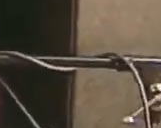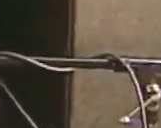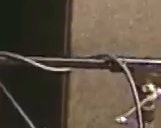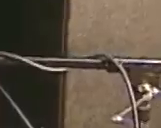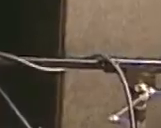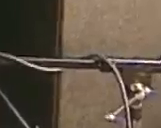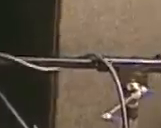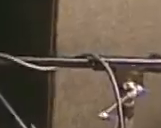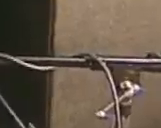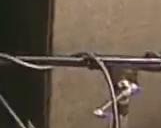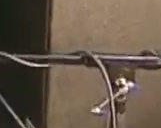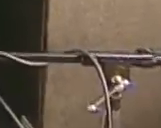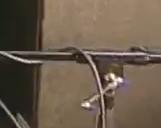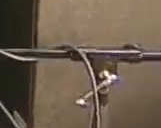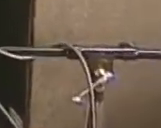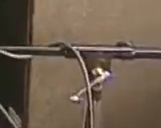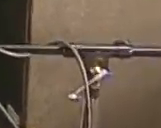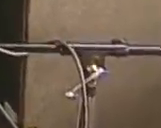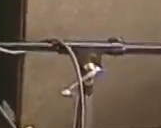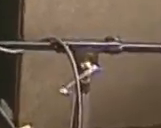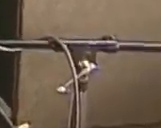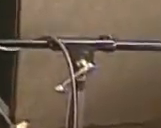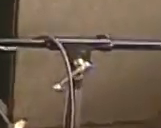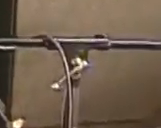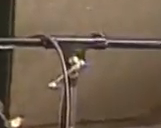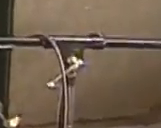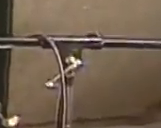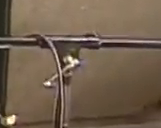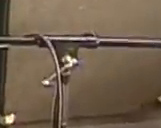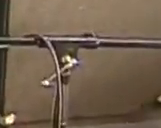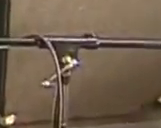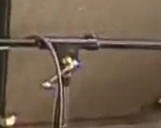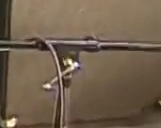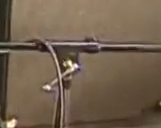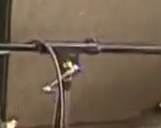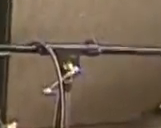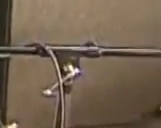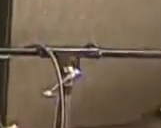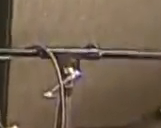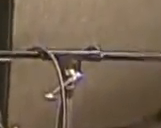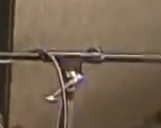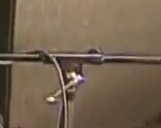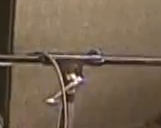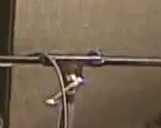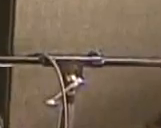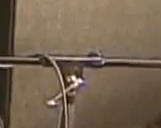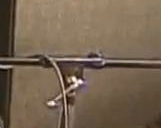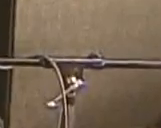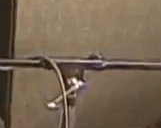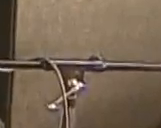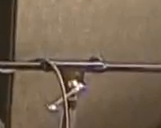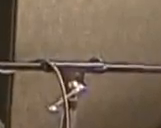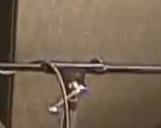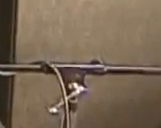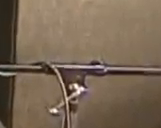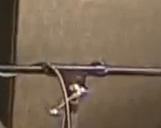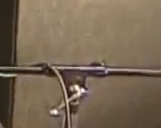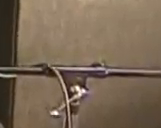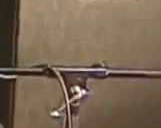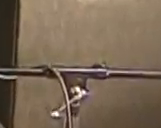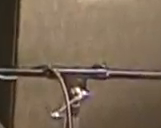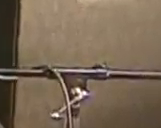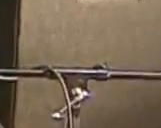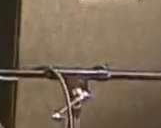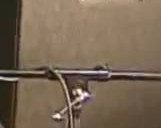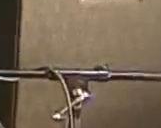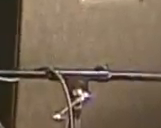lo he canto a la juventud, va a transformar Venezuela y el campeón lo pones tú.